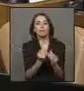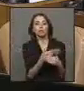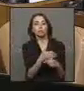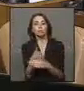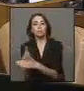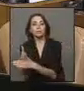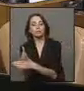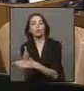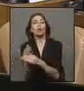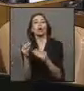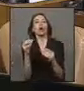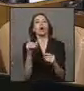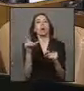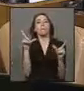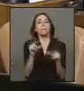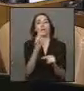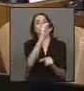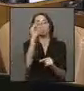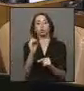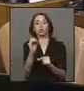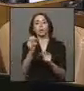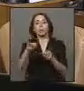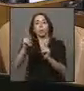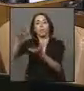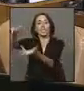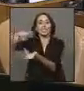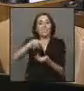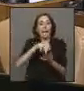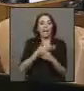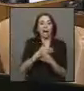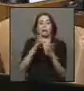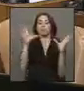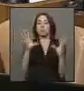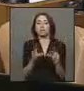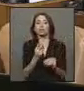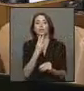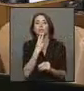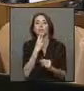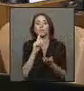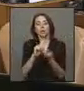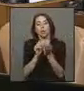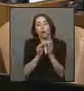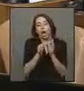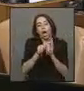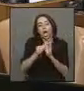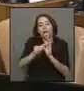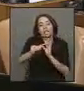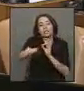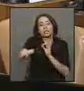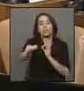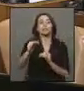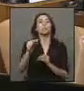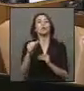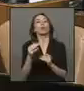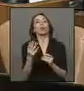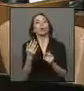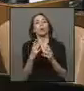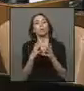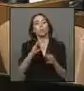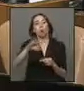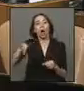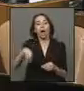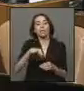la consiguiente reducción de las cuotas de captura, sino también por su condición de habitante de una zona extrema, con importantes grados